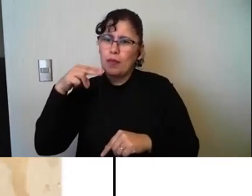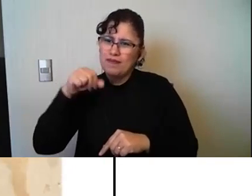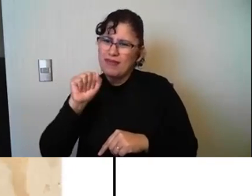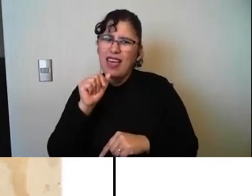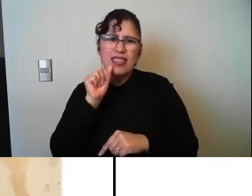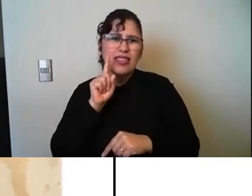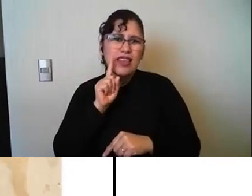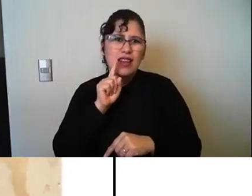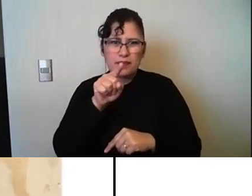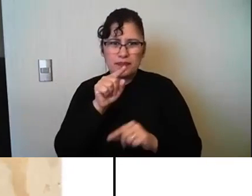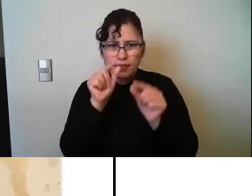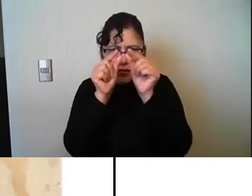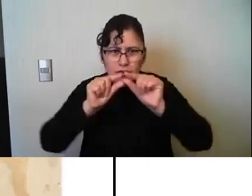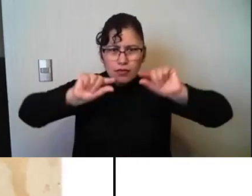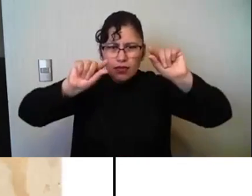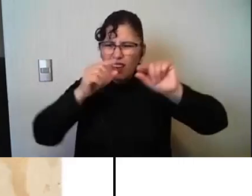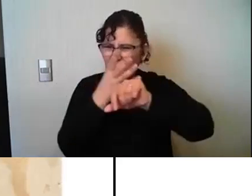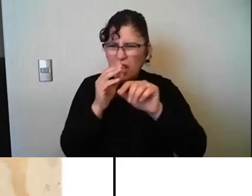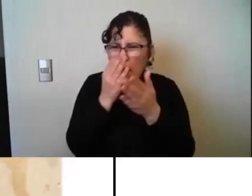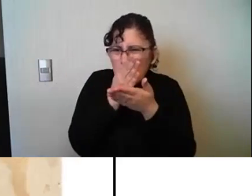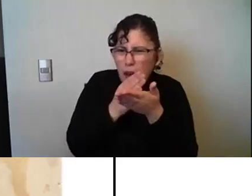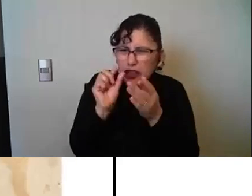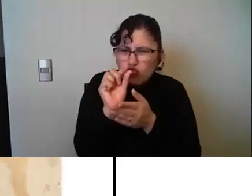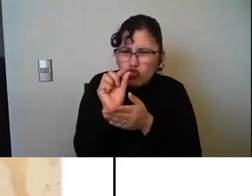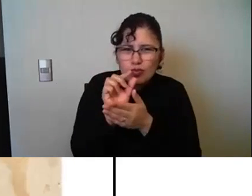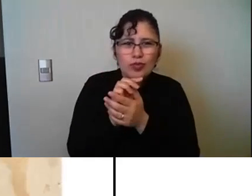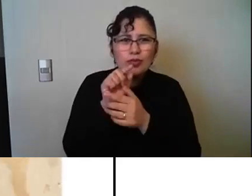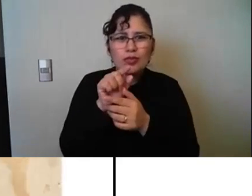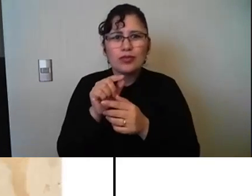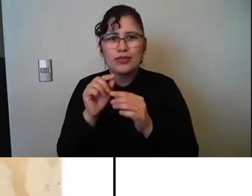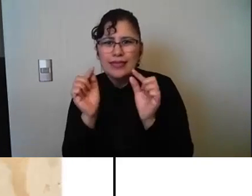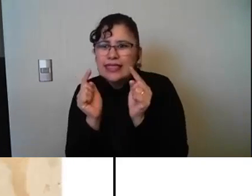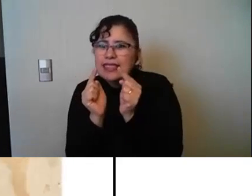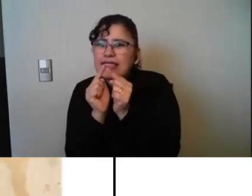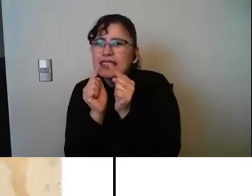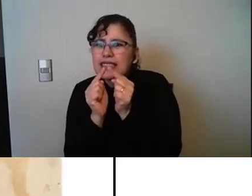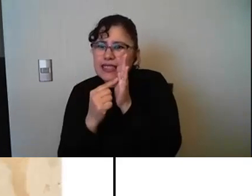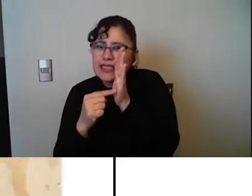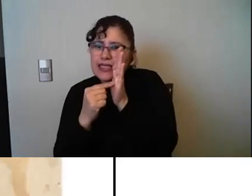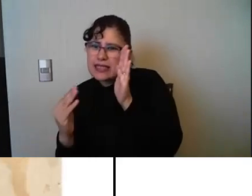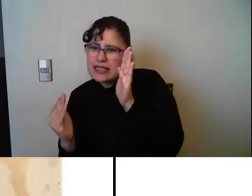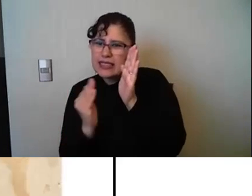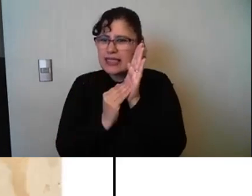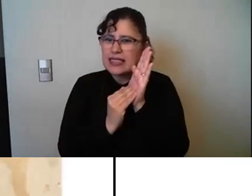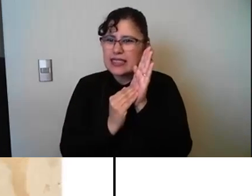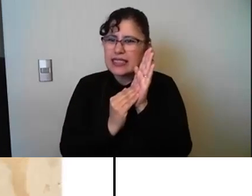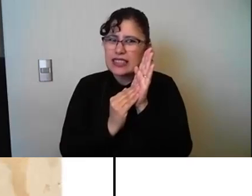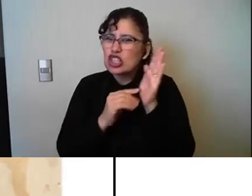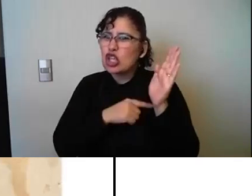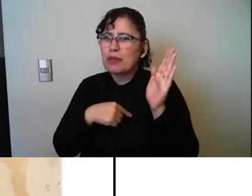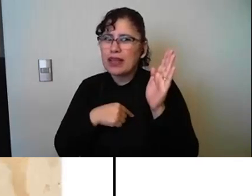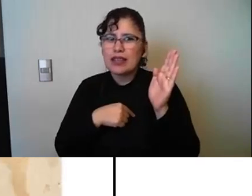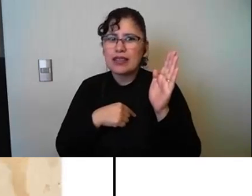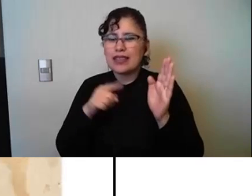elemento anatómico que conecta el fornix con el cuerpo calloso que se llama